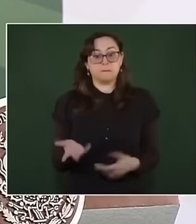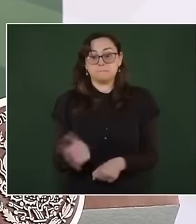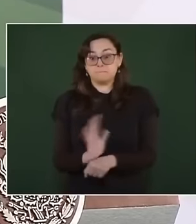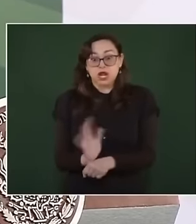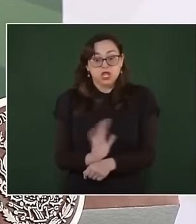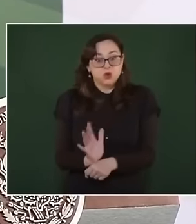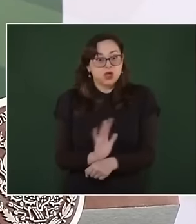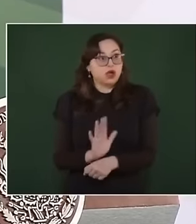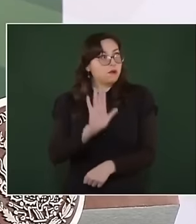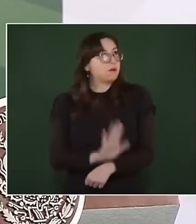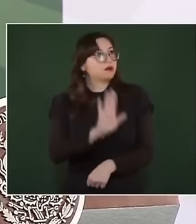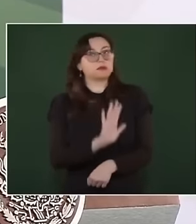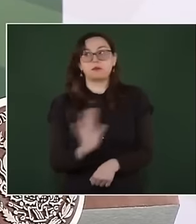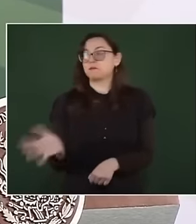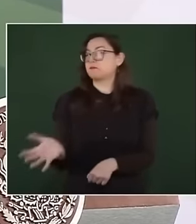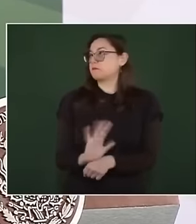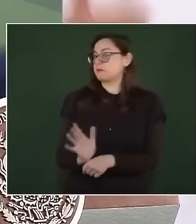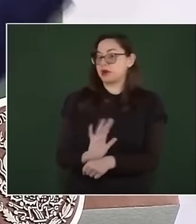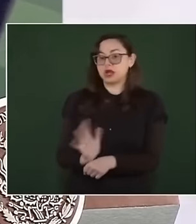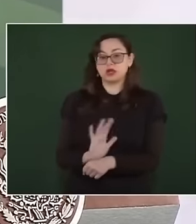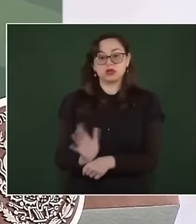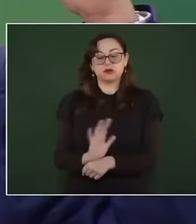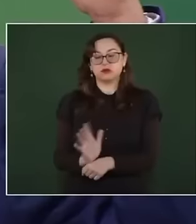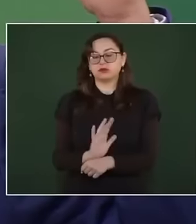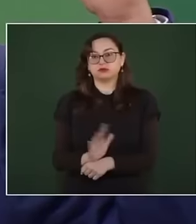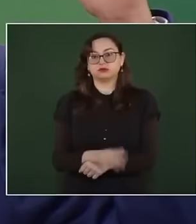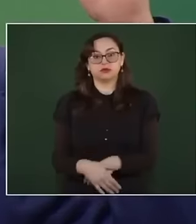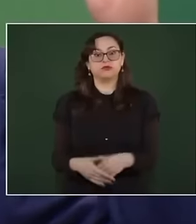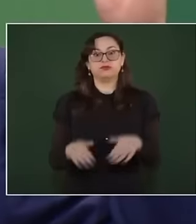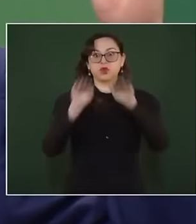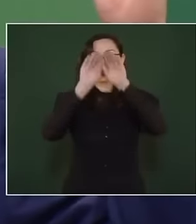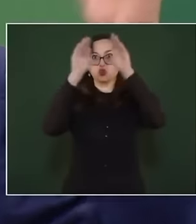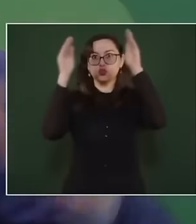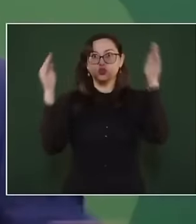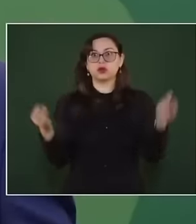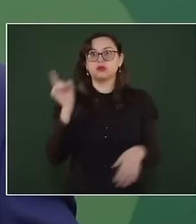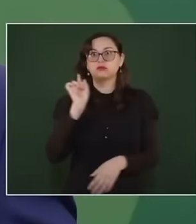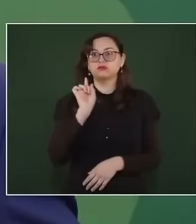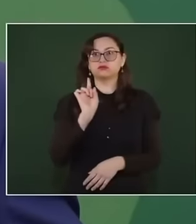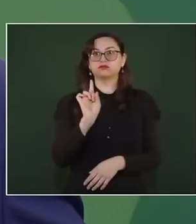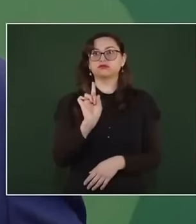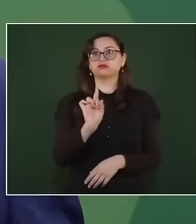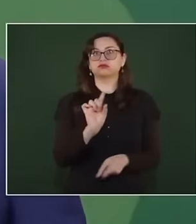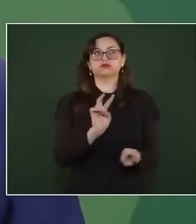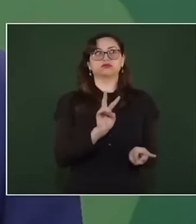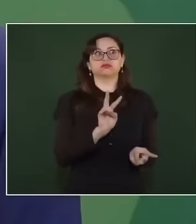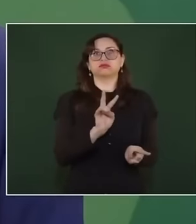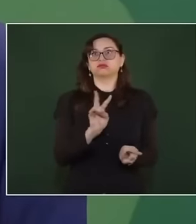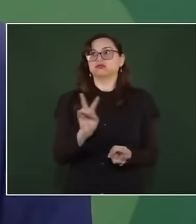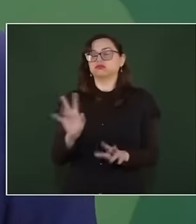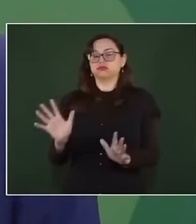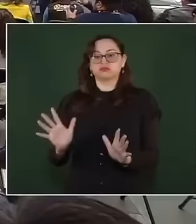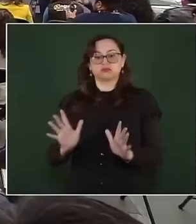película de verdad que sí más van a ver el túnel y este